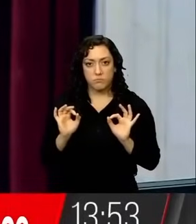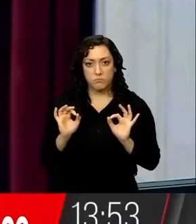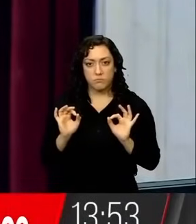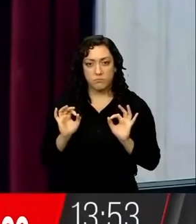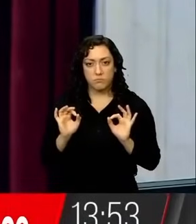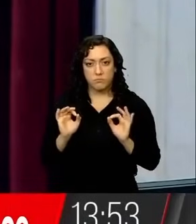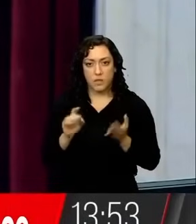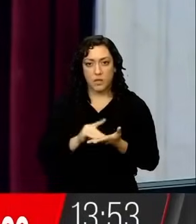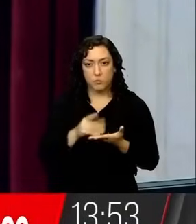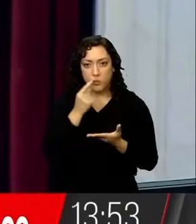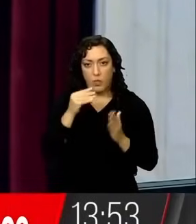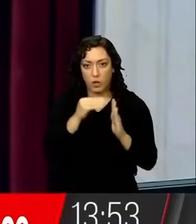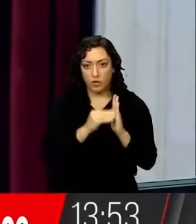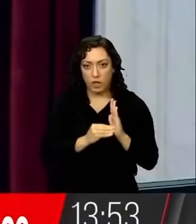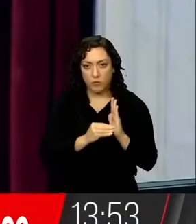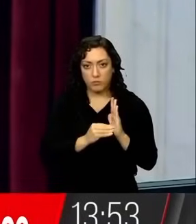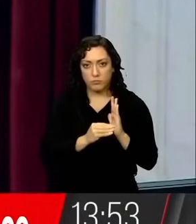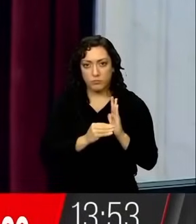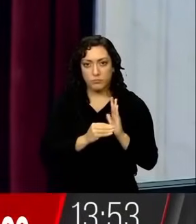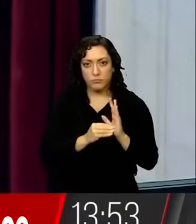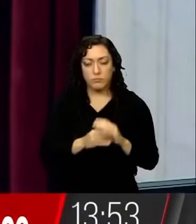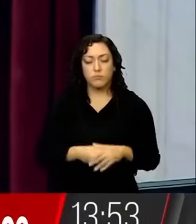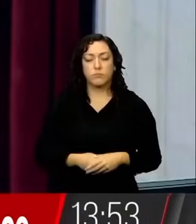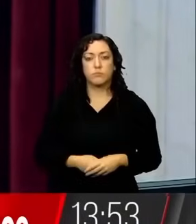Está anotado, diputado.